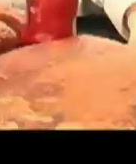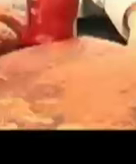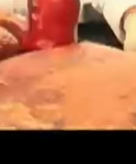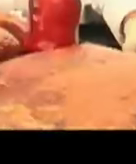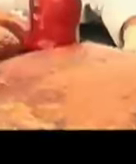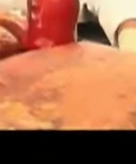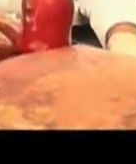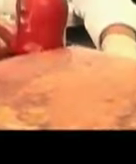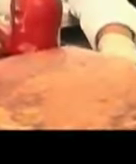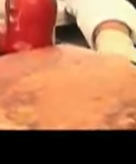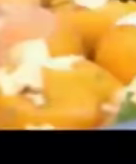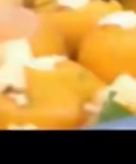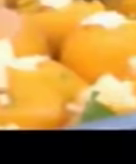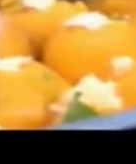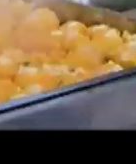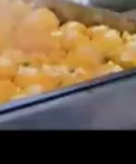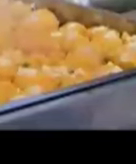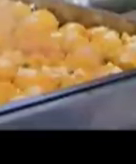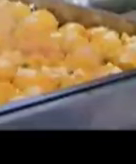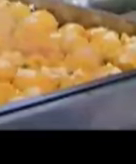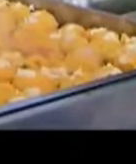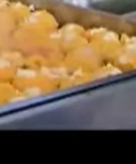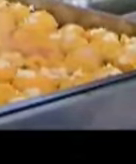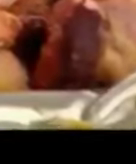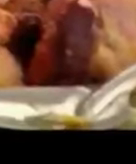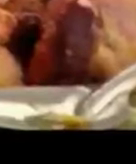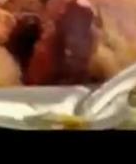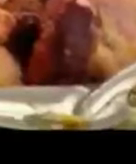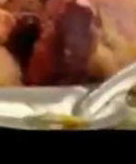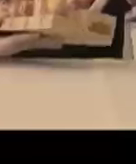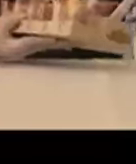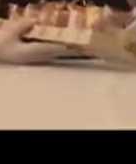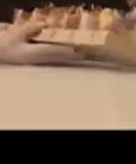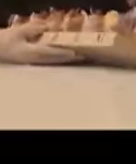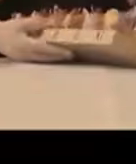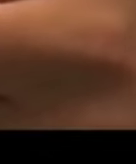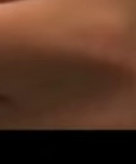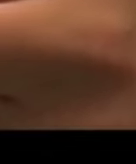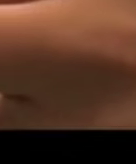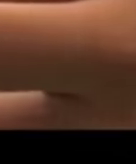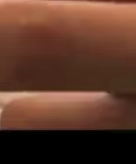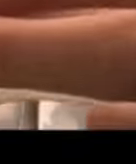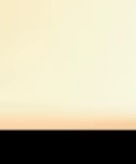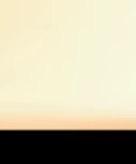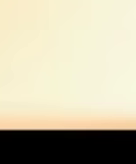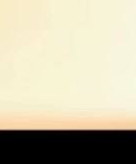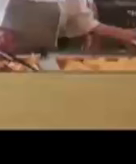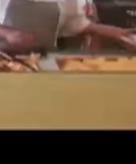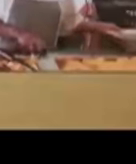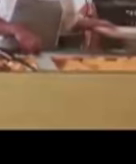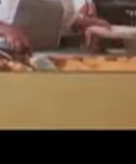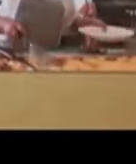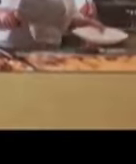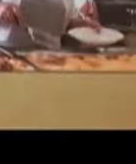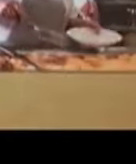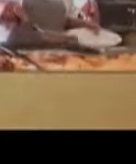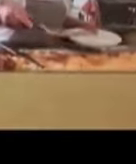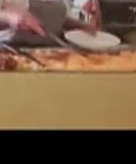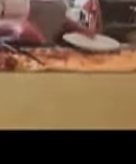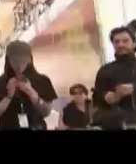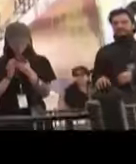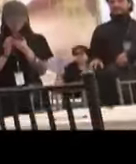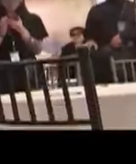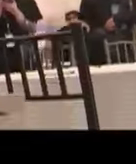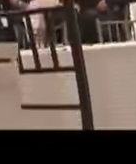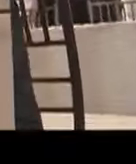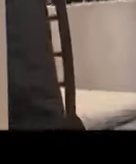podrá disfrutar de cada uno de estos sabores. Se viene el campeonato mundial del hornado, el que tendrá jurados de primer nivel, como representantes de los